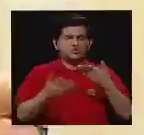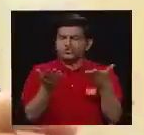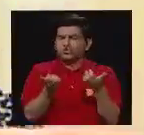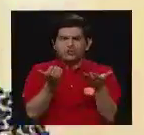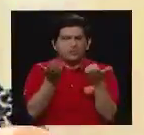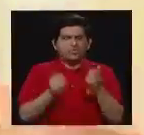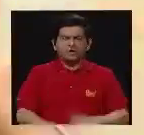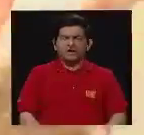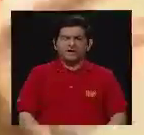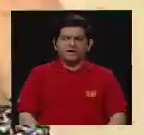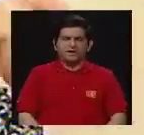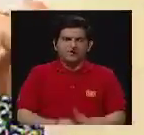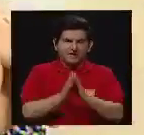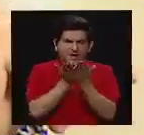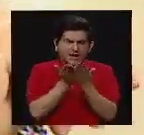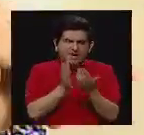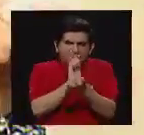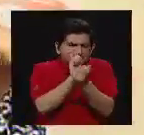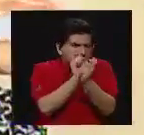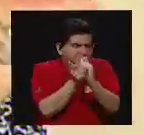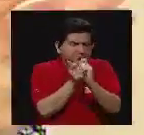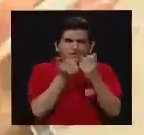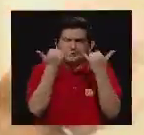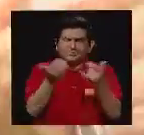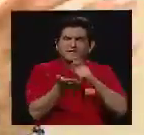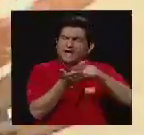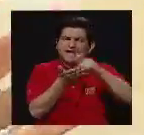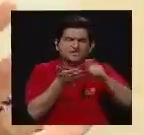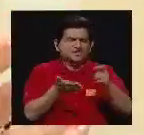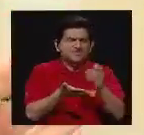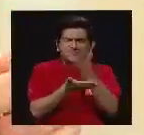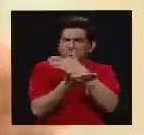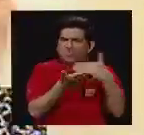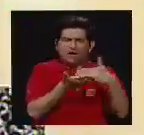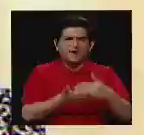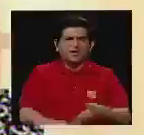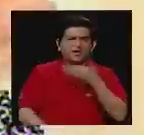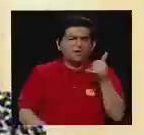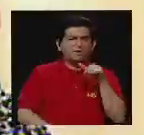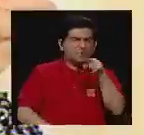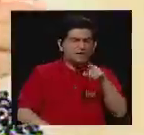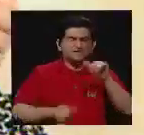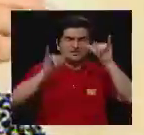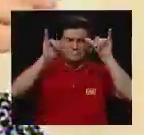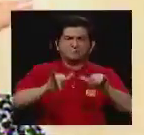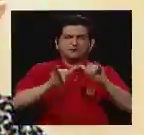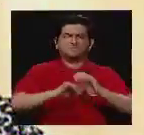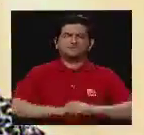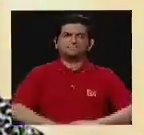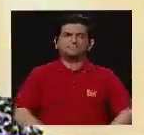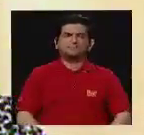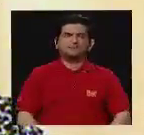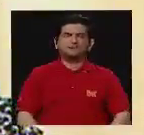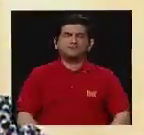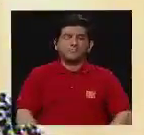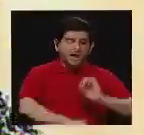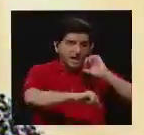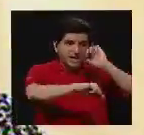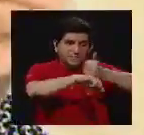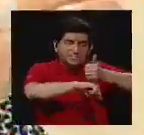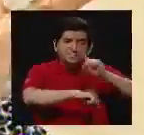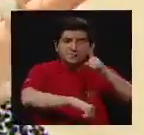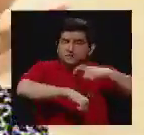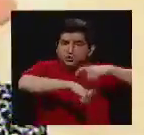yo no quería retocar el libro, porque una vez que escribo algo, pienso que mejor se quede como está, porque